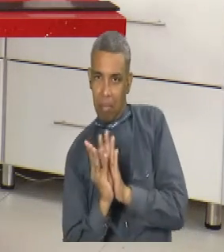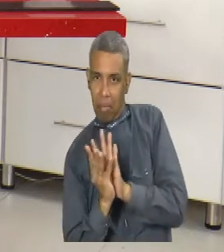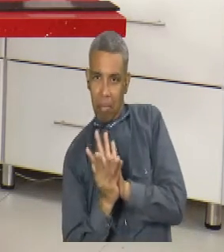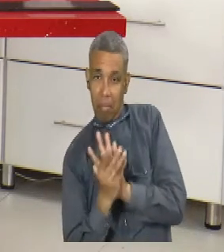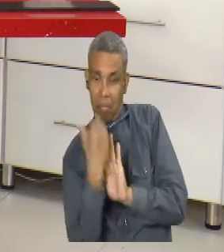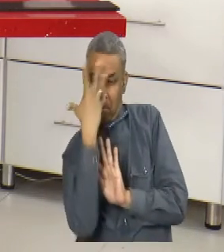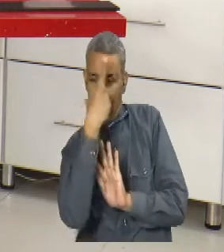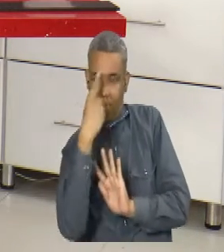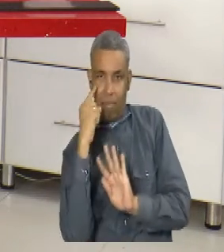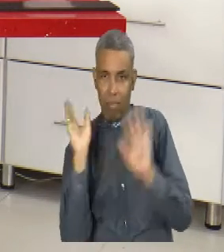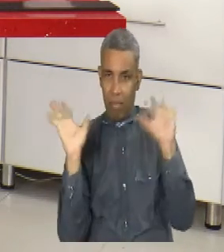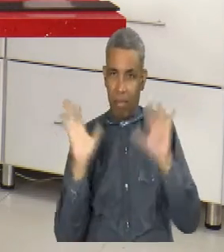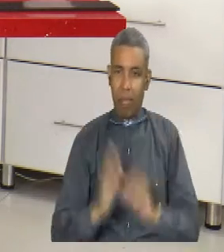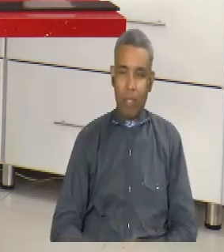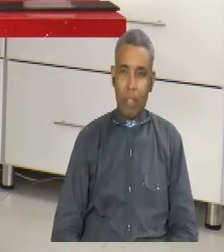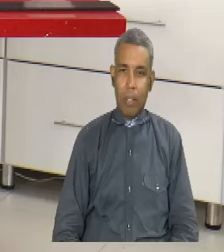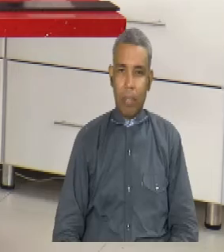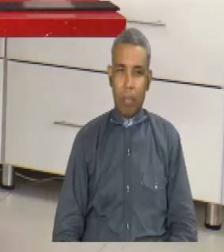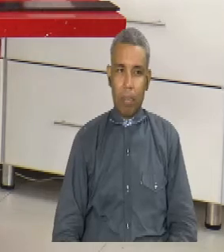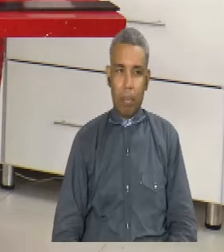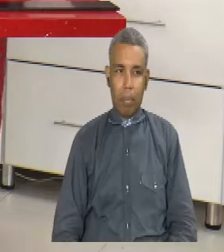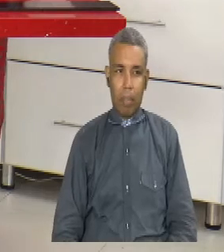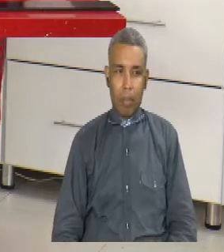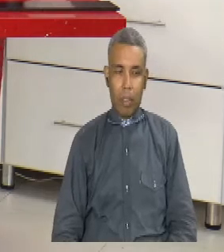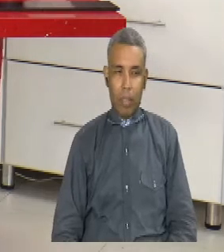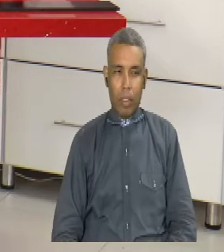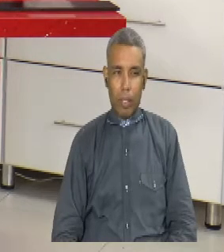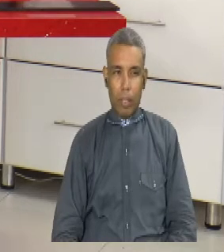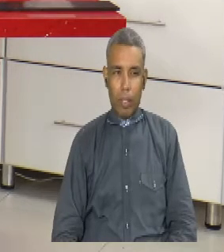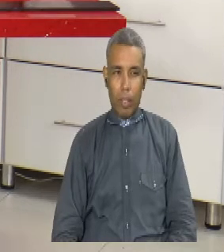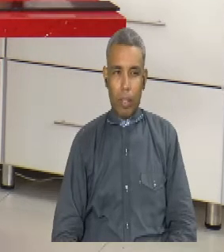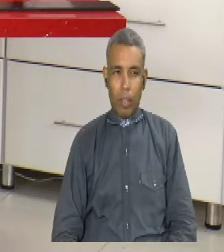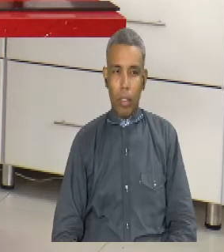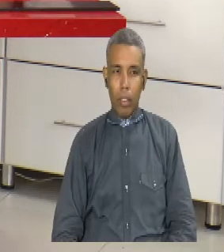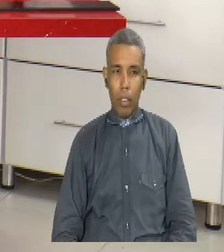Vamos a poner esto por acá. Sí,